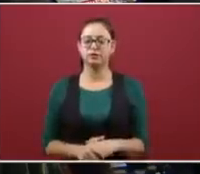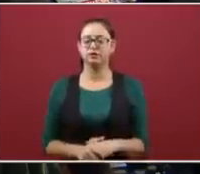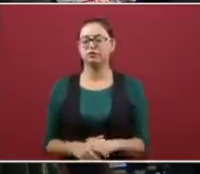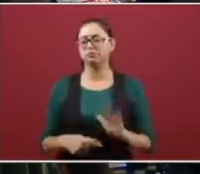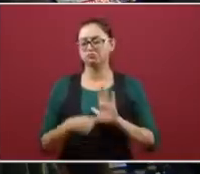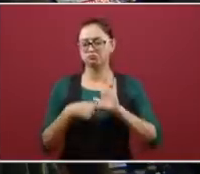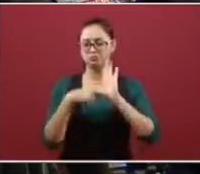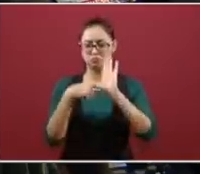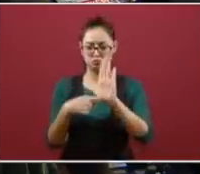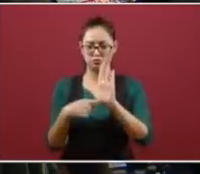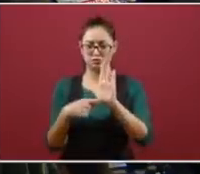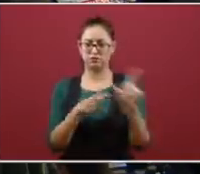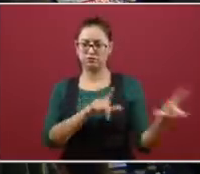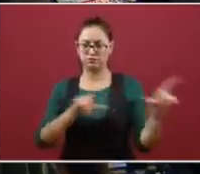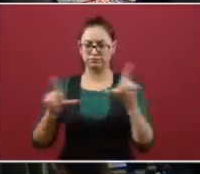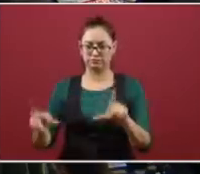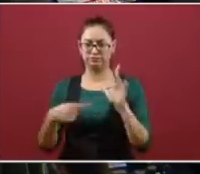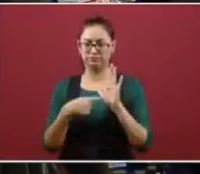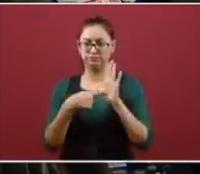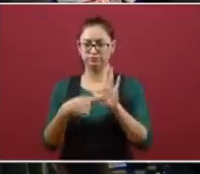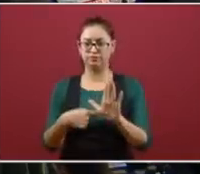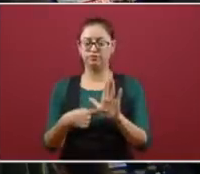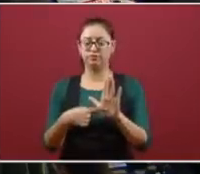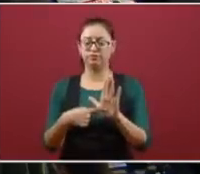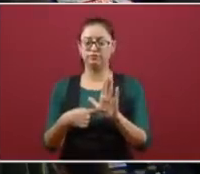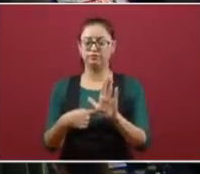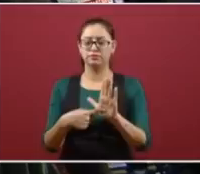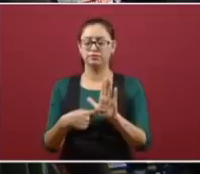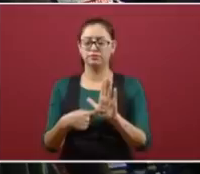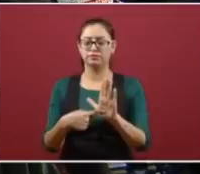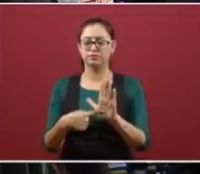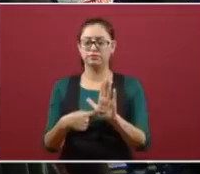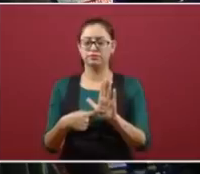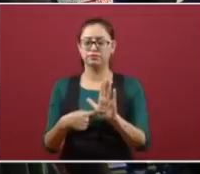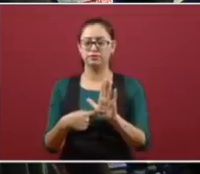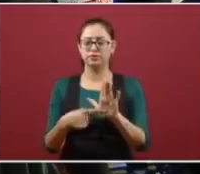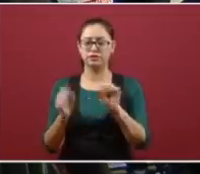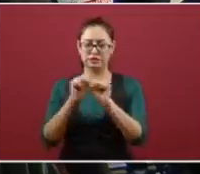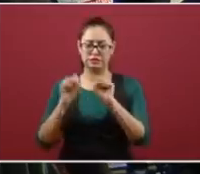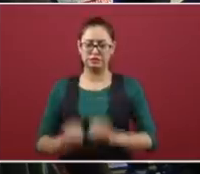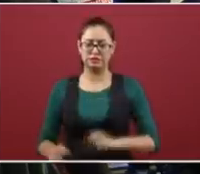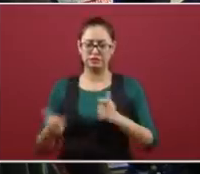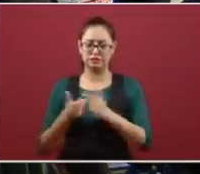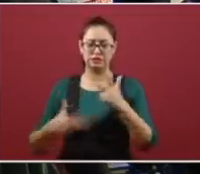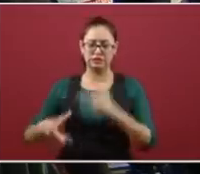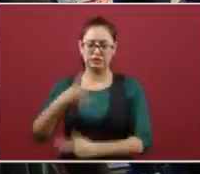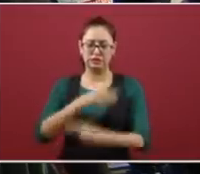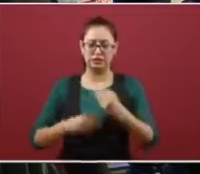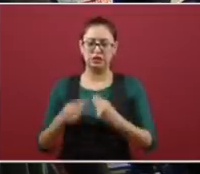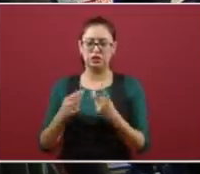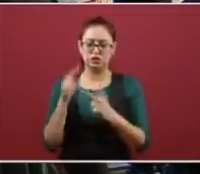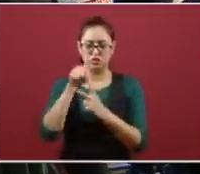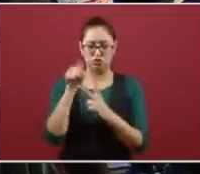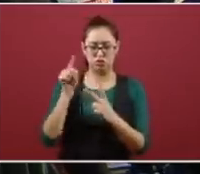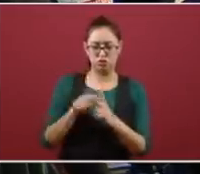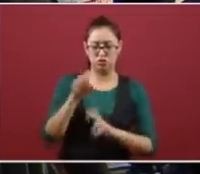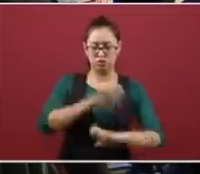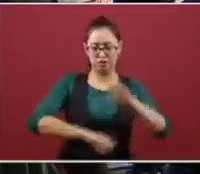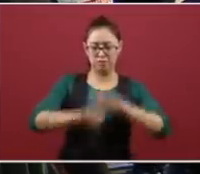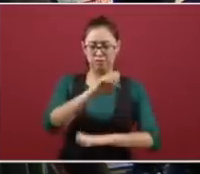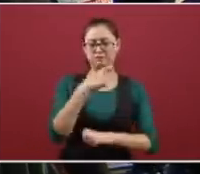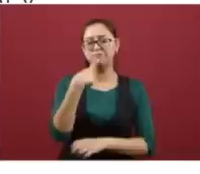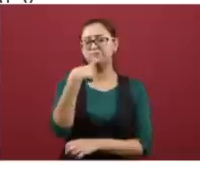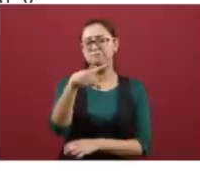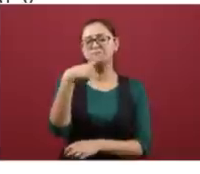reporta adelante por favor el sistema financiero reporta a las empresas antes mencionadas porque su